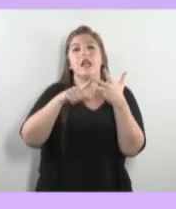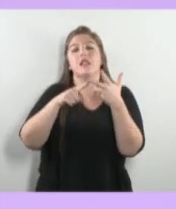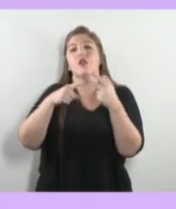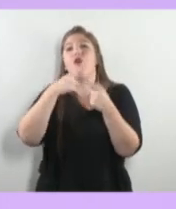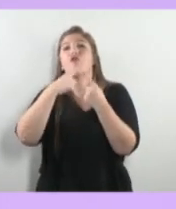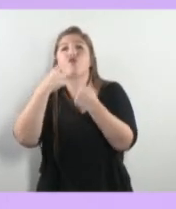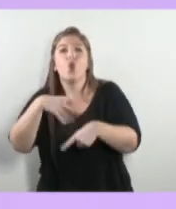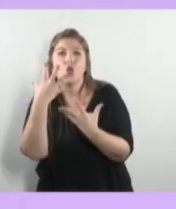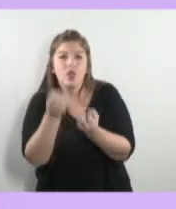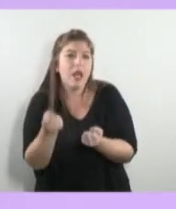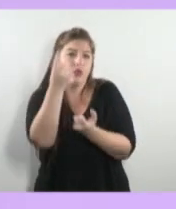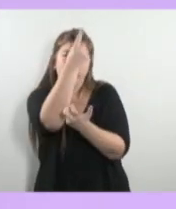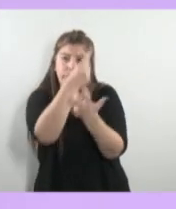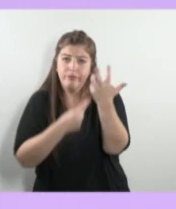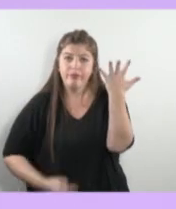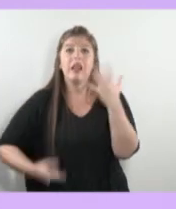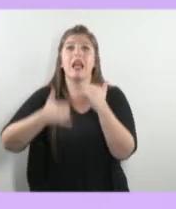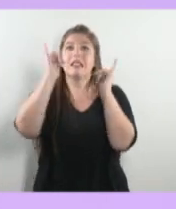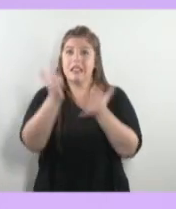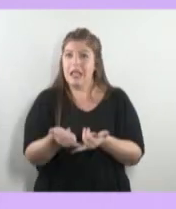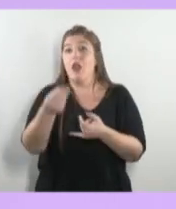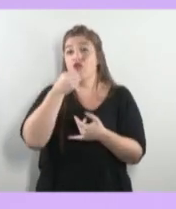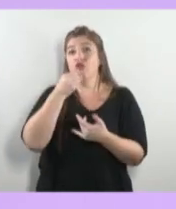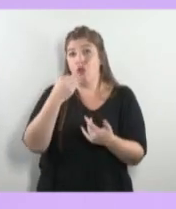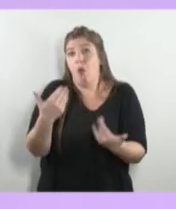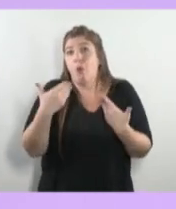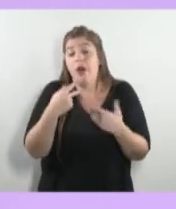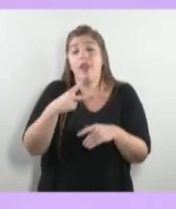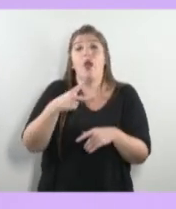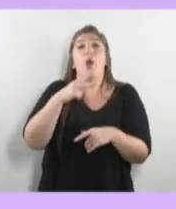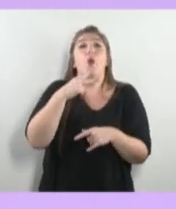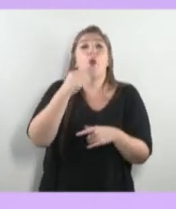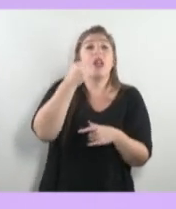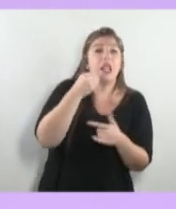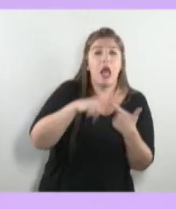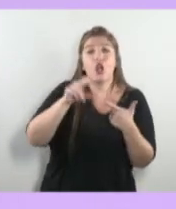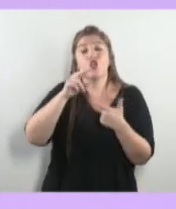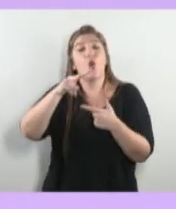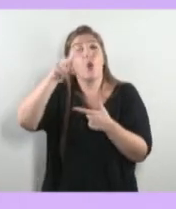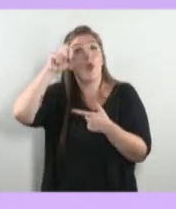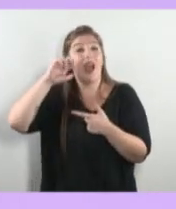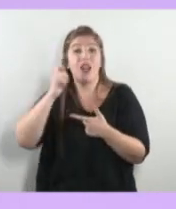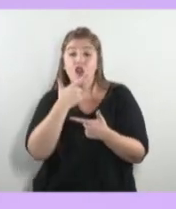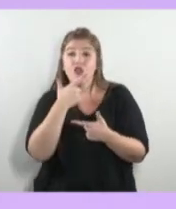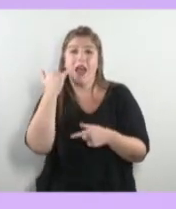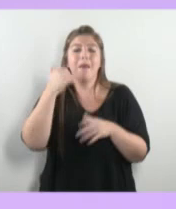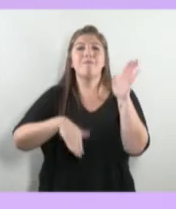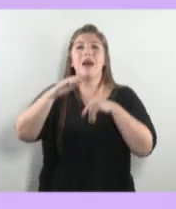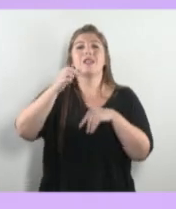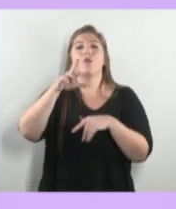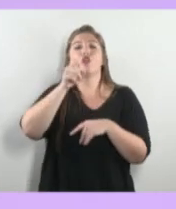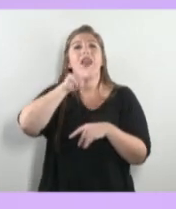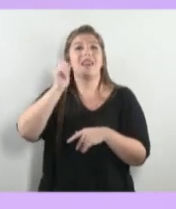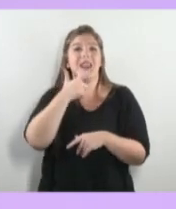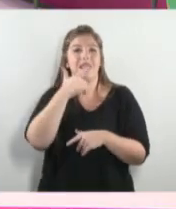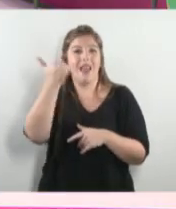todos los alimentos que sí consumen los vegetarianos o los veganos. Ahí es donde más proteínas hay. Claro, de manera tal